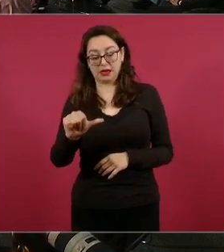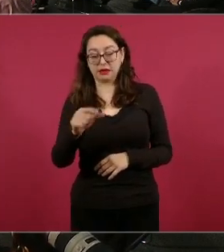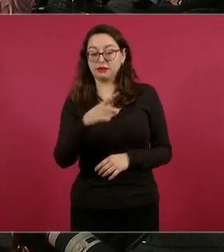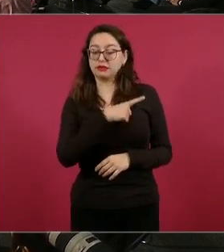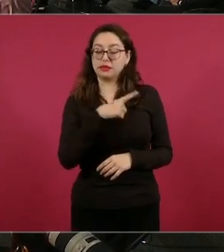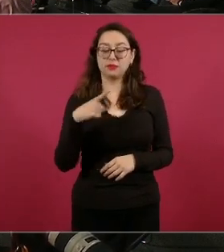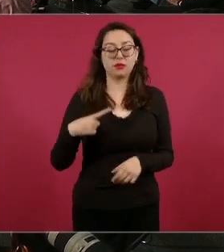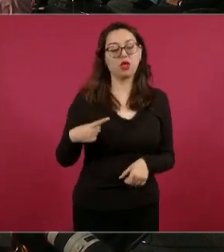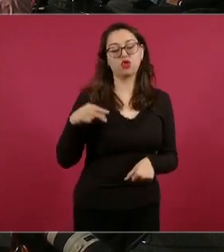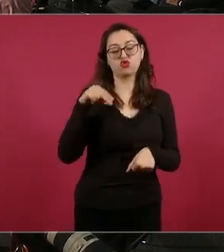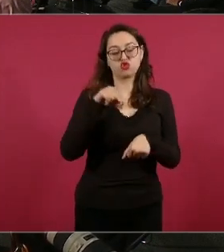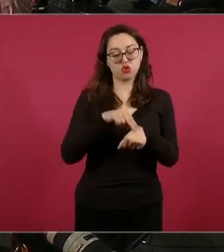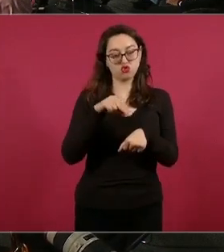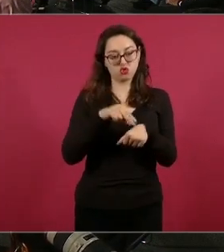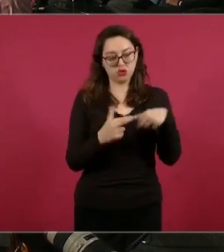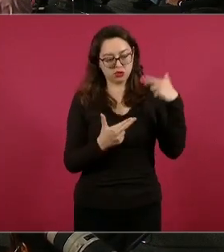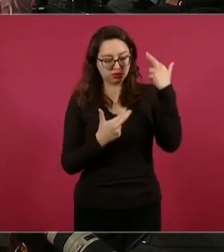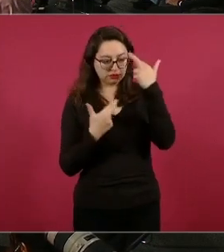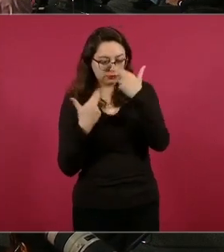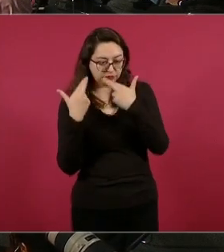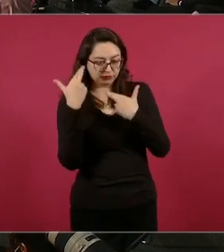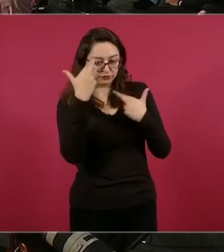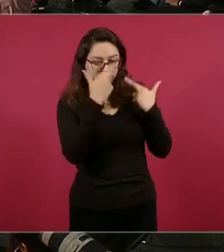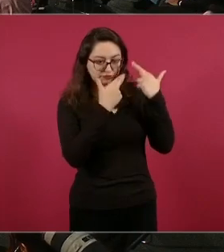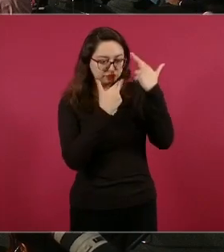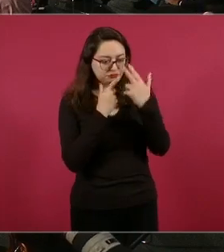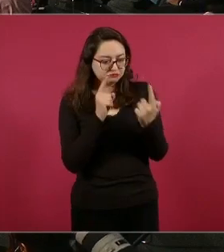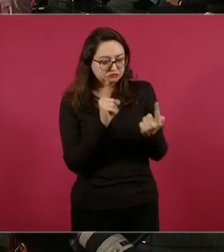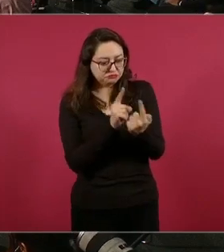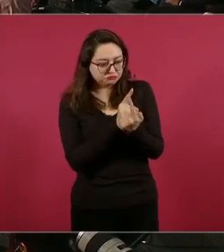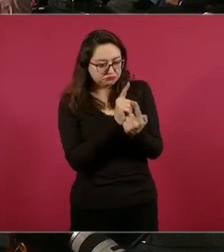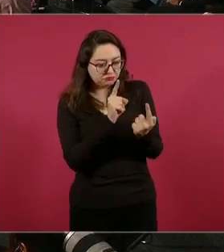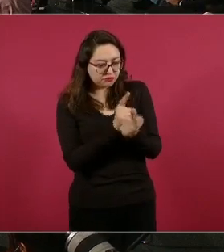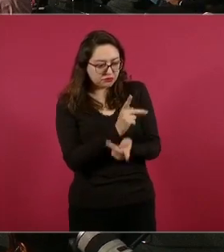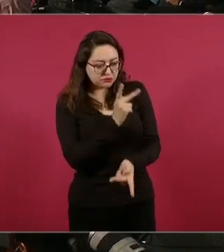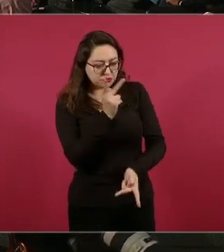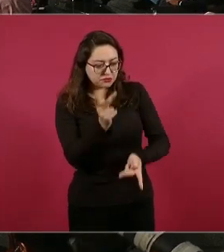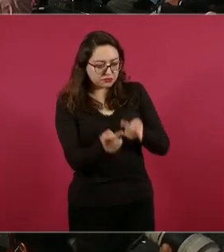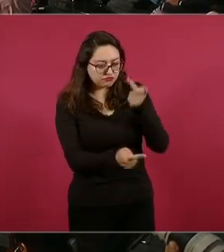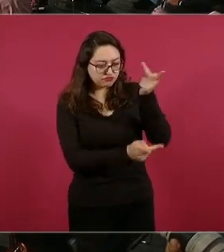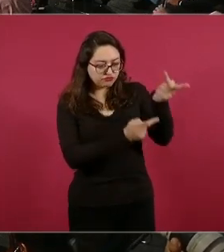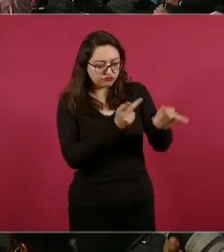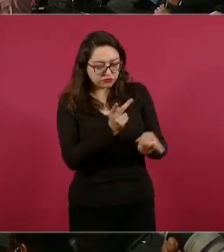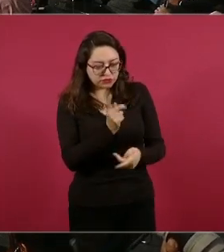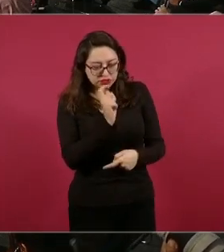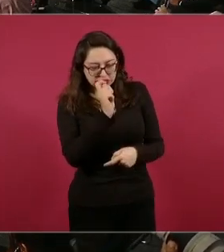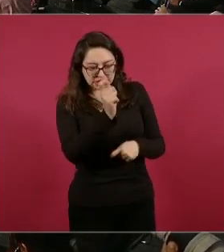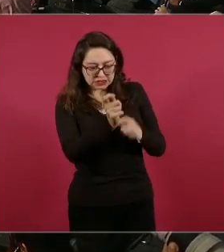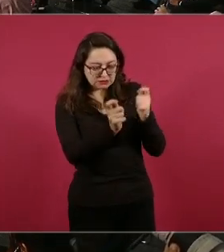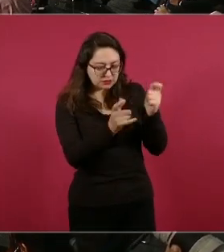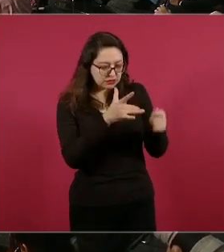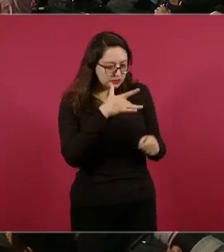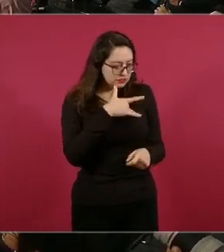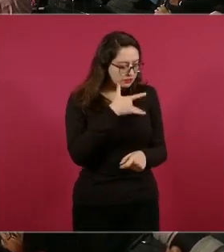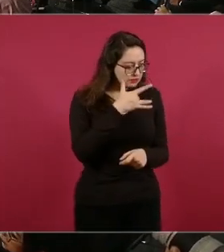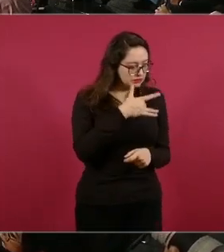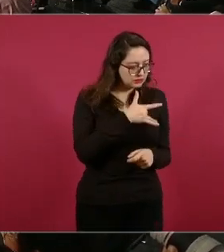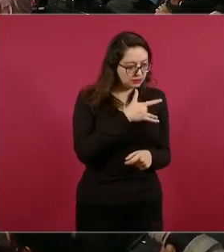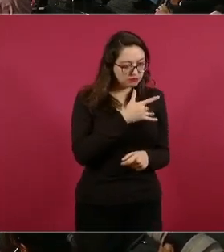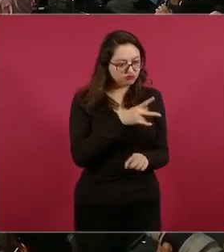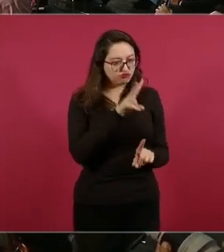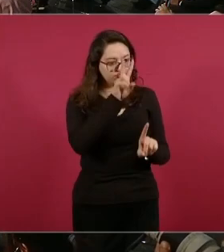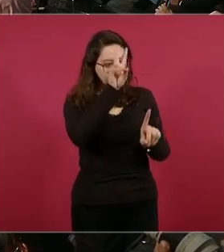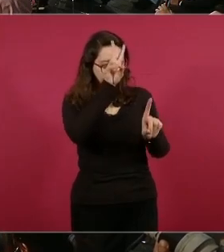decir, lo hace un médico a partir del interrogatorio y la presencia de ciertos signos y síntomas en el